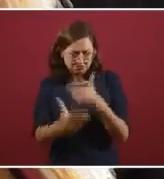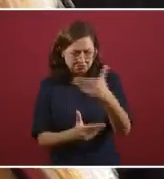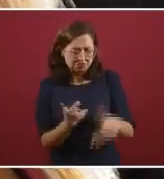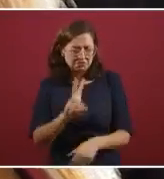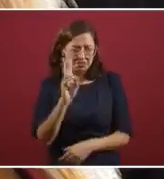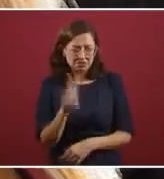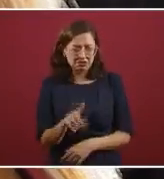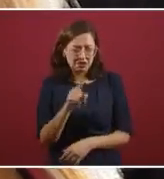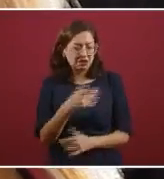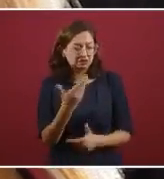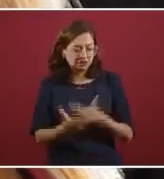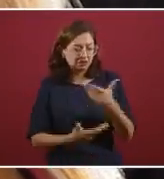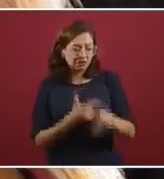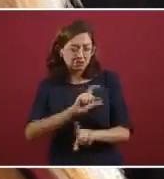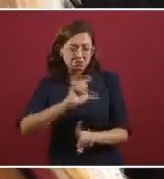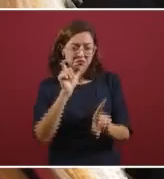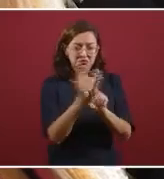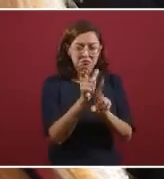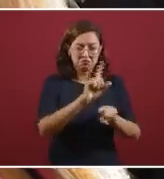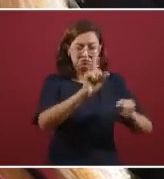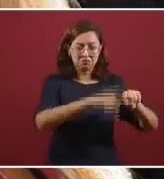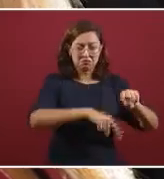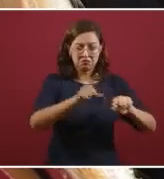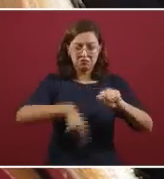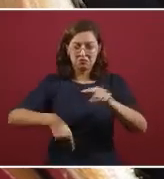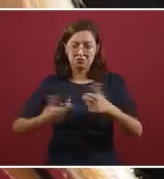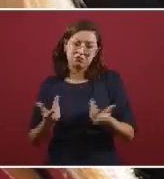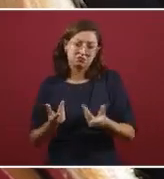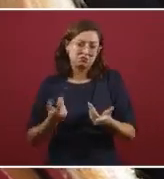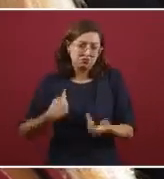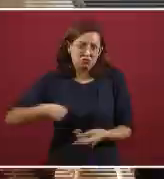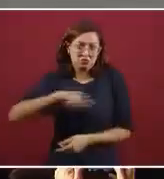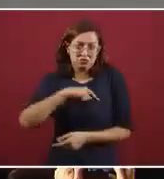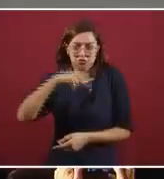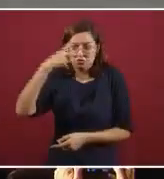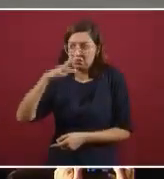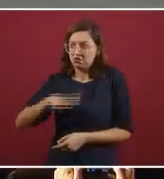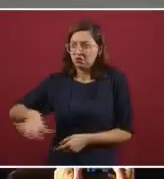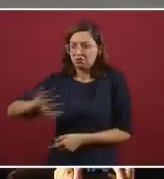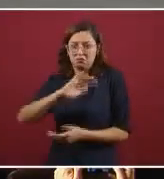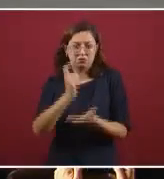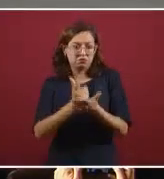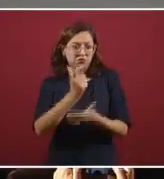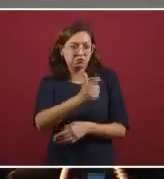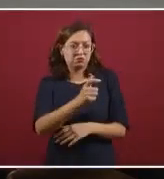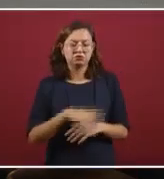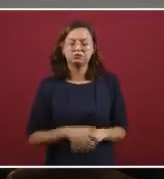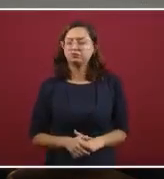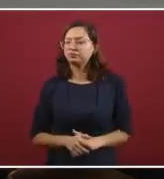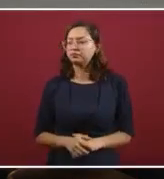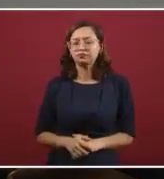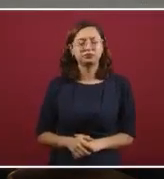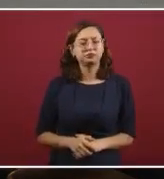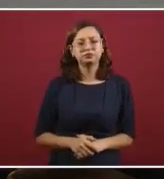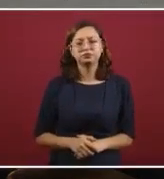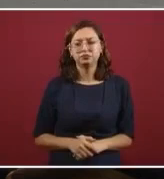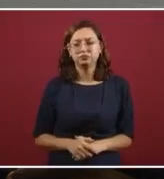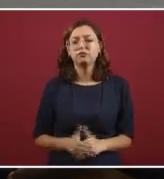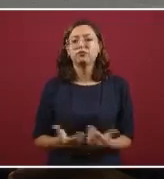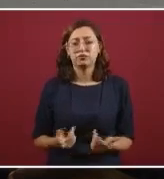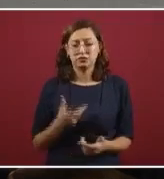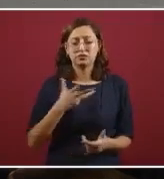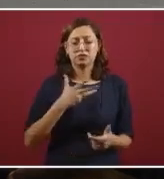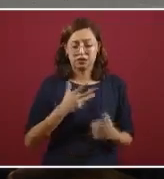quitar esos servicios que obviamente pues, estamos pagando los mexicanos. La información que tenemos es que se le ha brindado un amparo para que se le mantenga esa protección